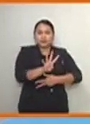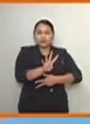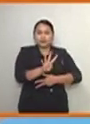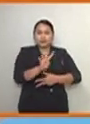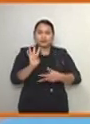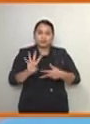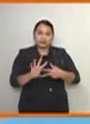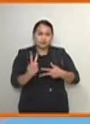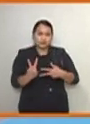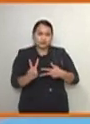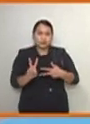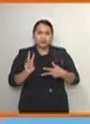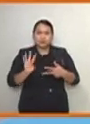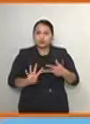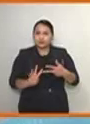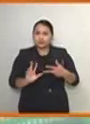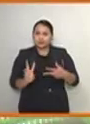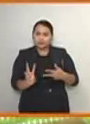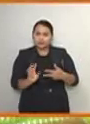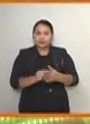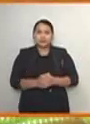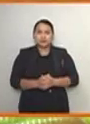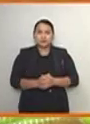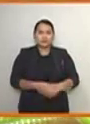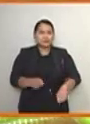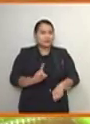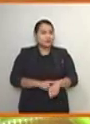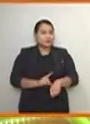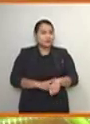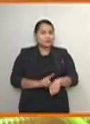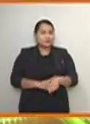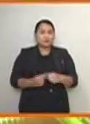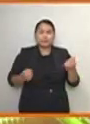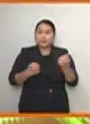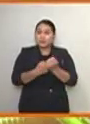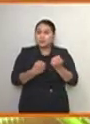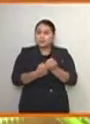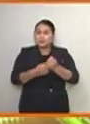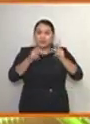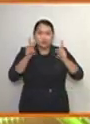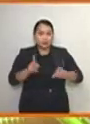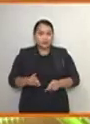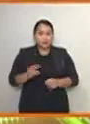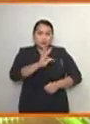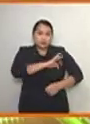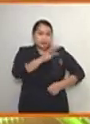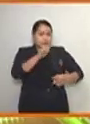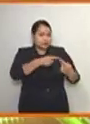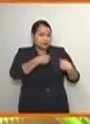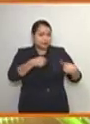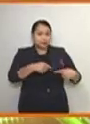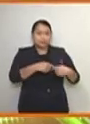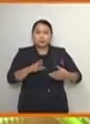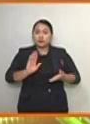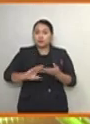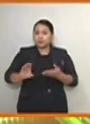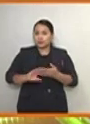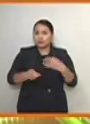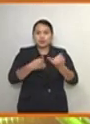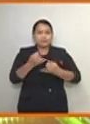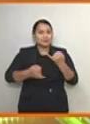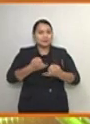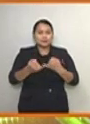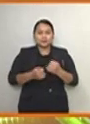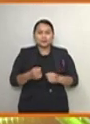42 y 46 llegó la hora de apoyar a las personas que asisten a los 7 centros teletón comprando jugadita